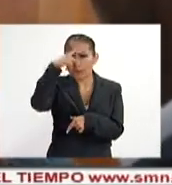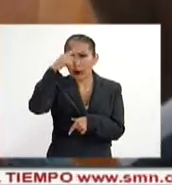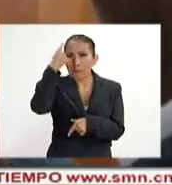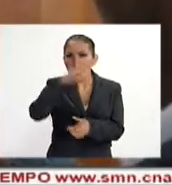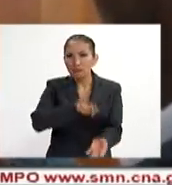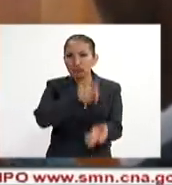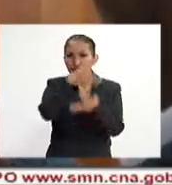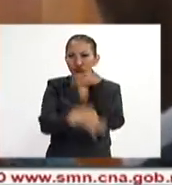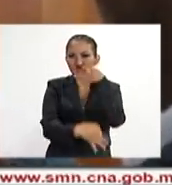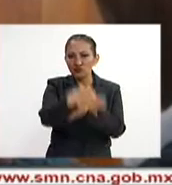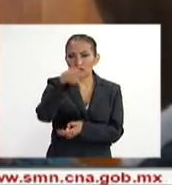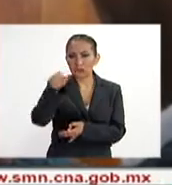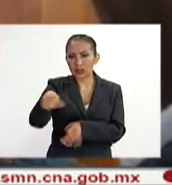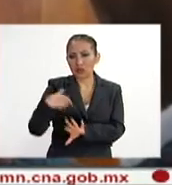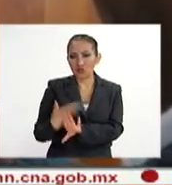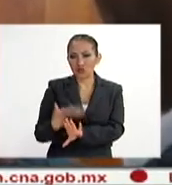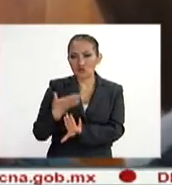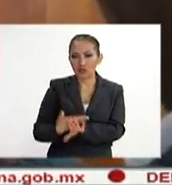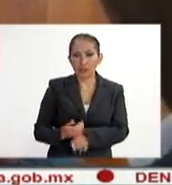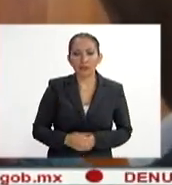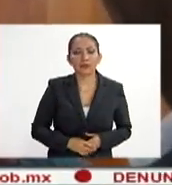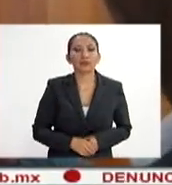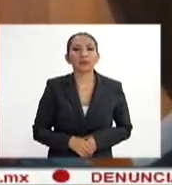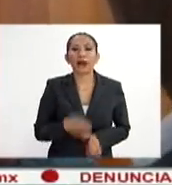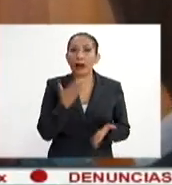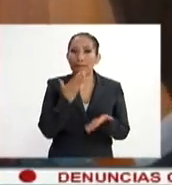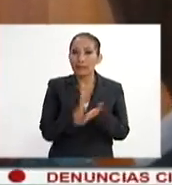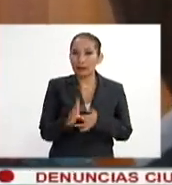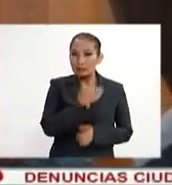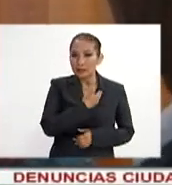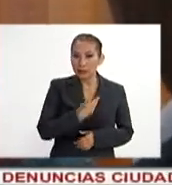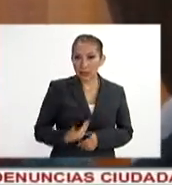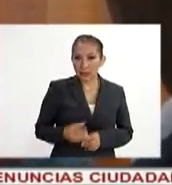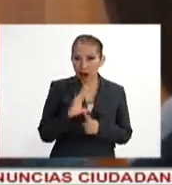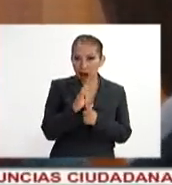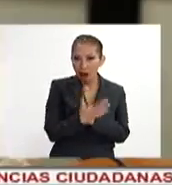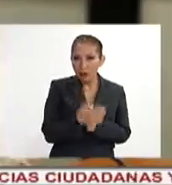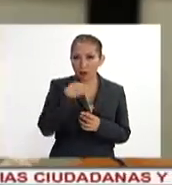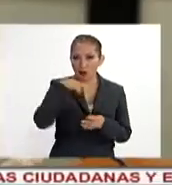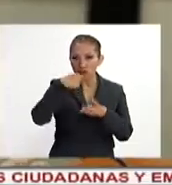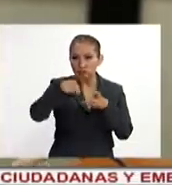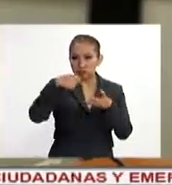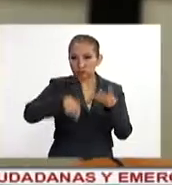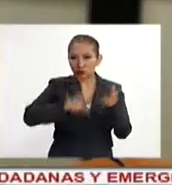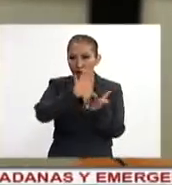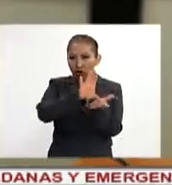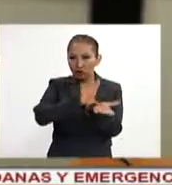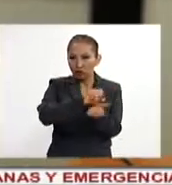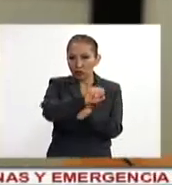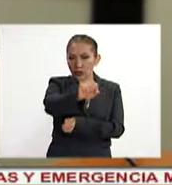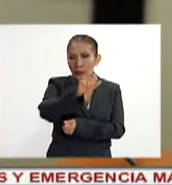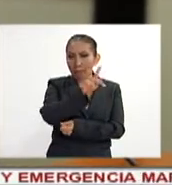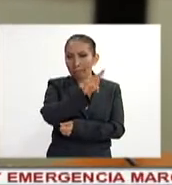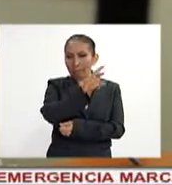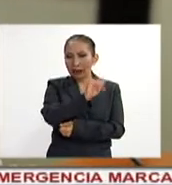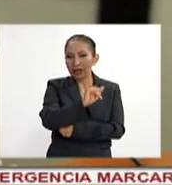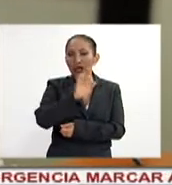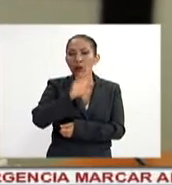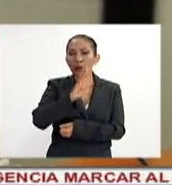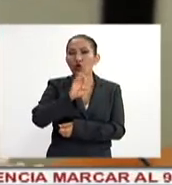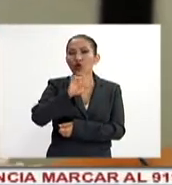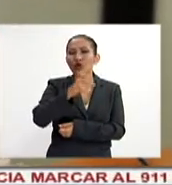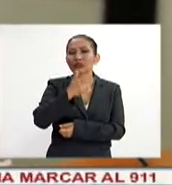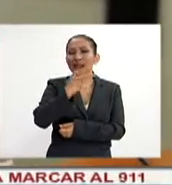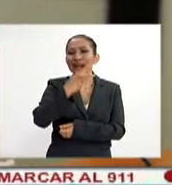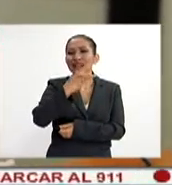para enfrentar los delitos que se le imputan. Por su parte, el presidente de la Comisión de Puntos Constitucionales, el priista Enrique Burgos